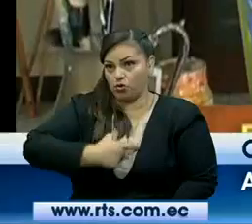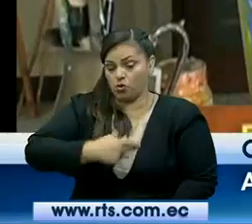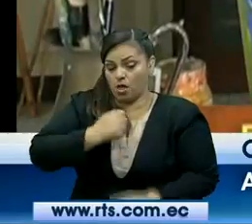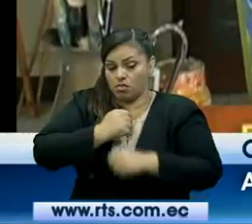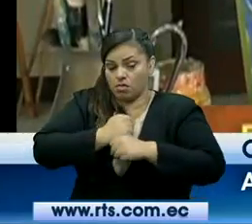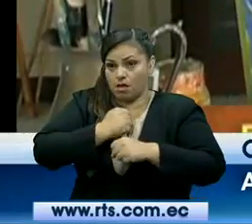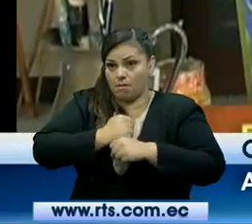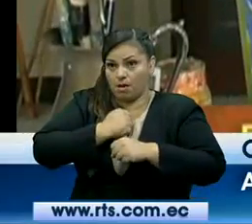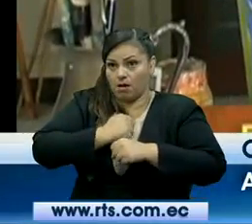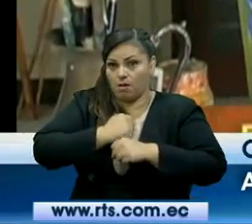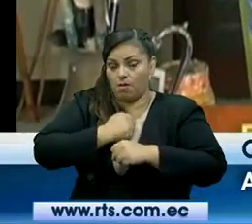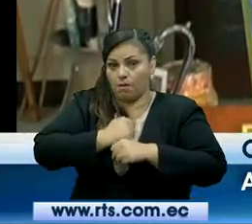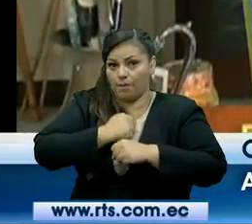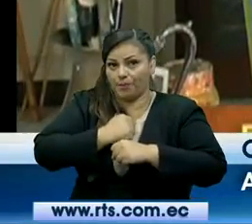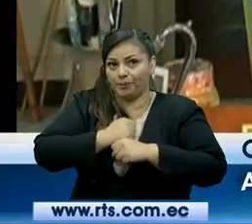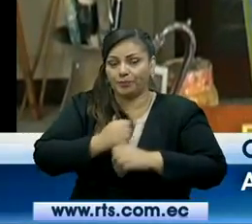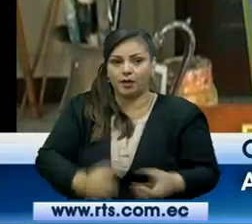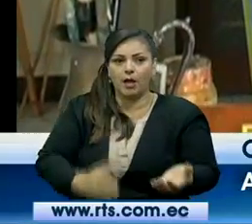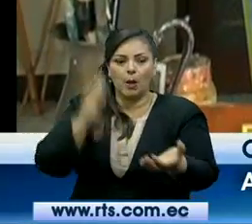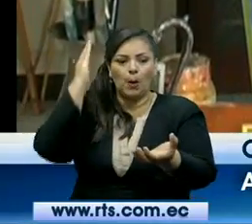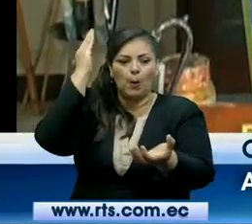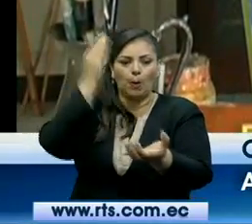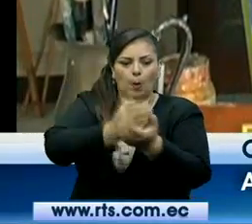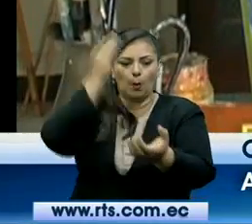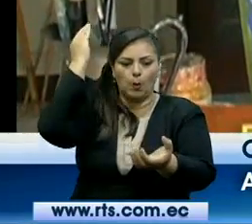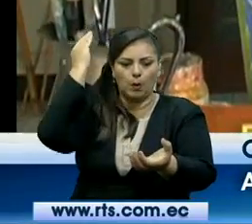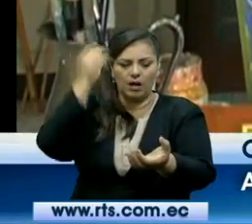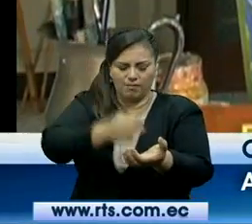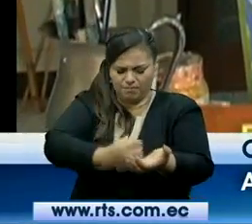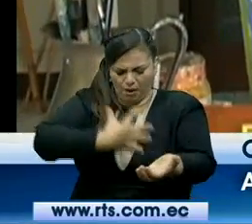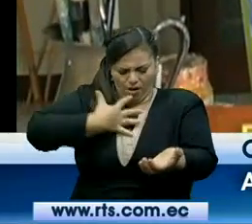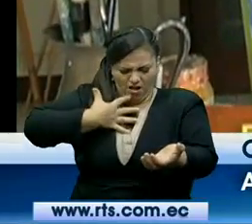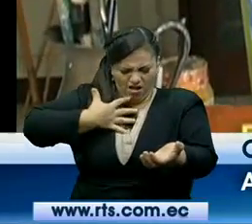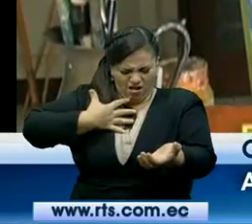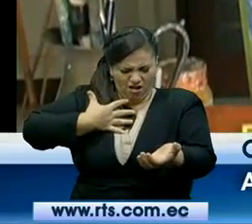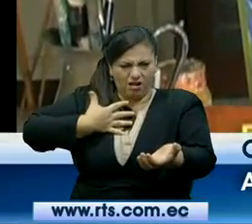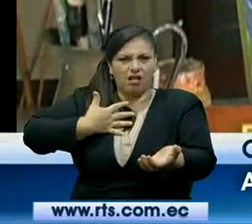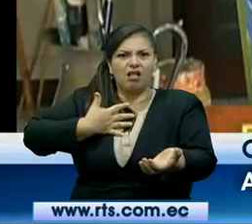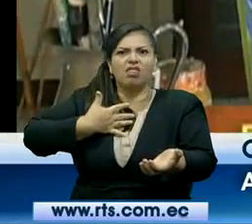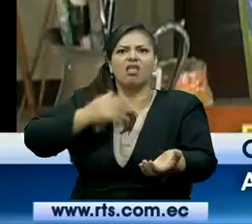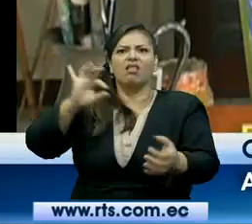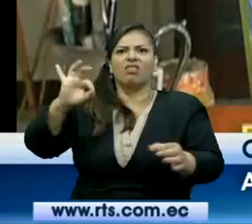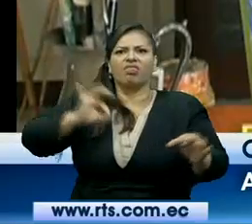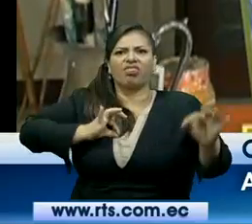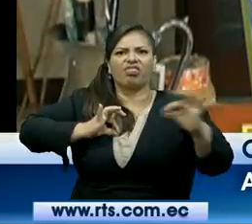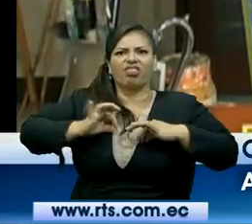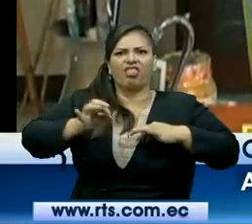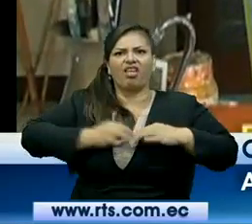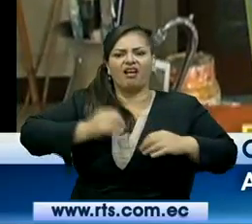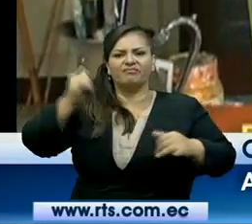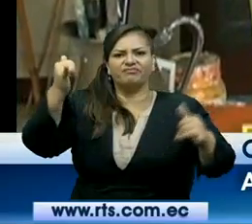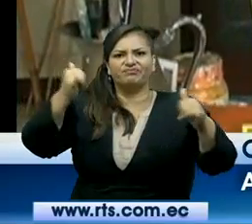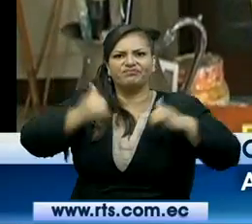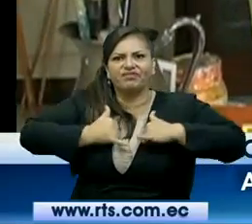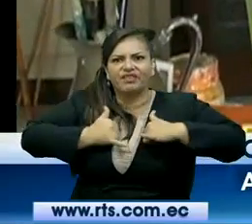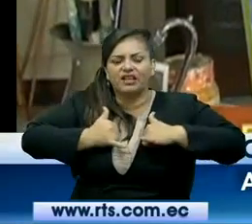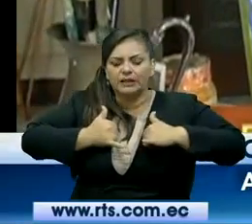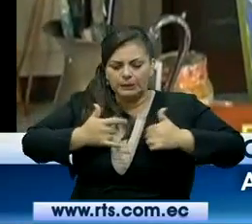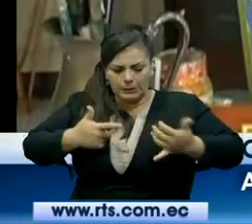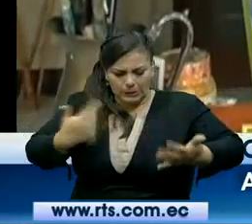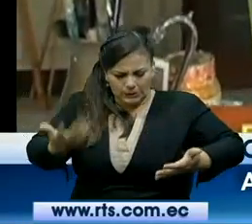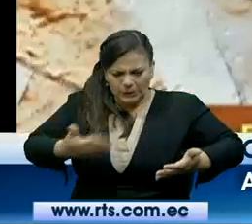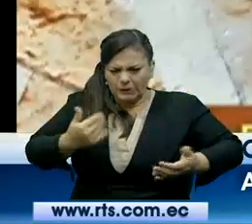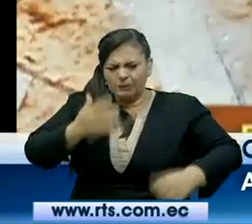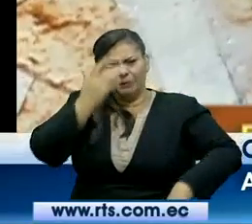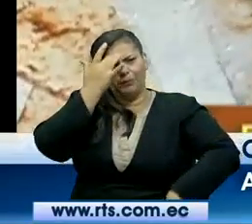cuando trabajaba en el campo entonces es una percepción que la tuve desde desde mi niñez desde mi infancia entonces se me ocurrió en